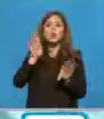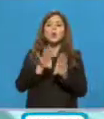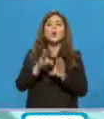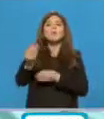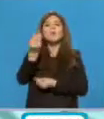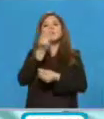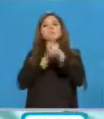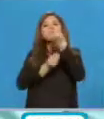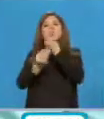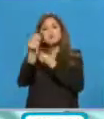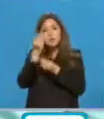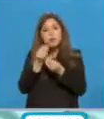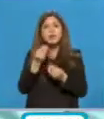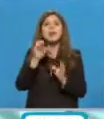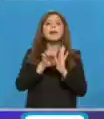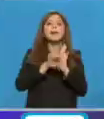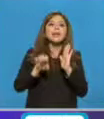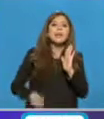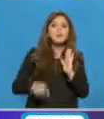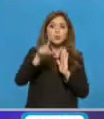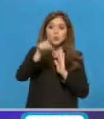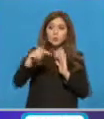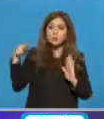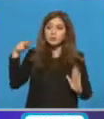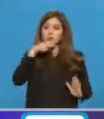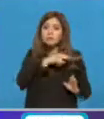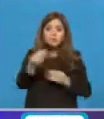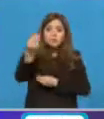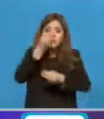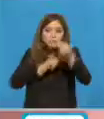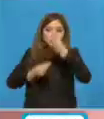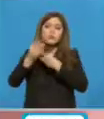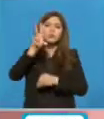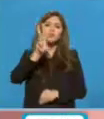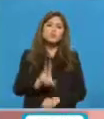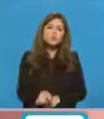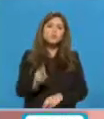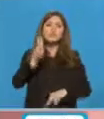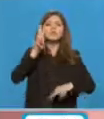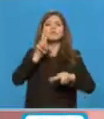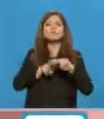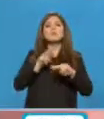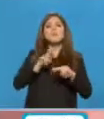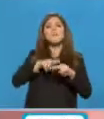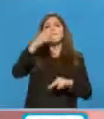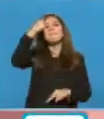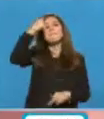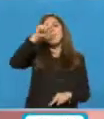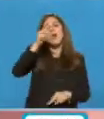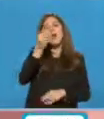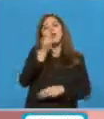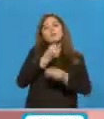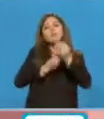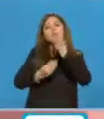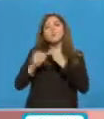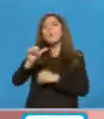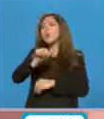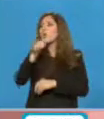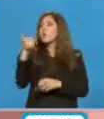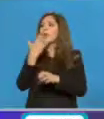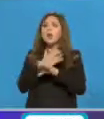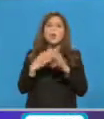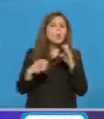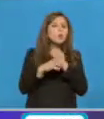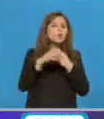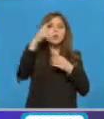Que no sea un momento de prisa, sino tratar de sentarse únicamente como a comer sin otro distractor. Esto nos va a